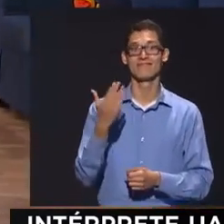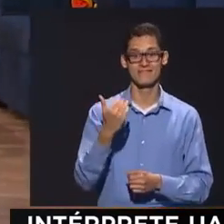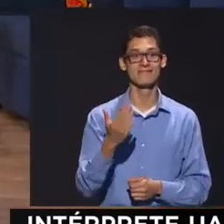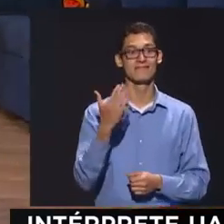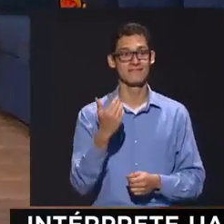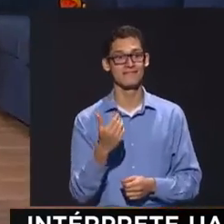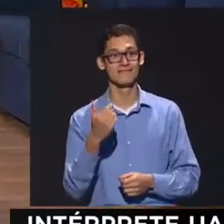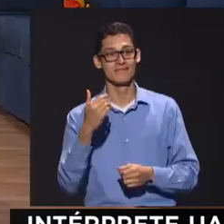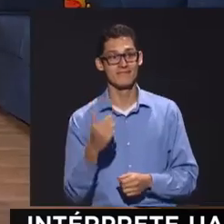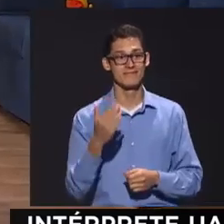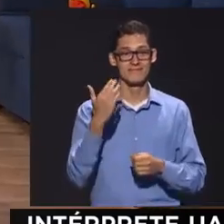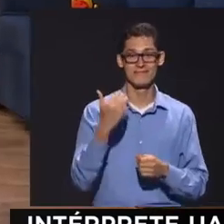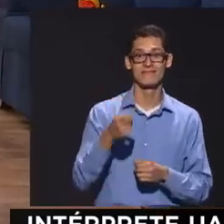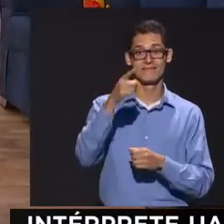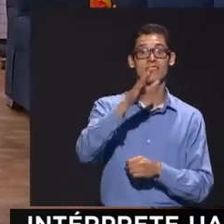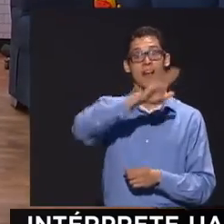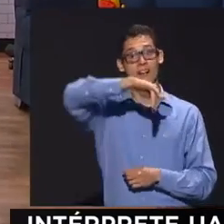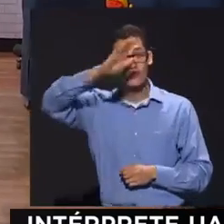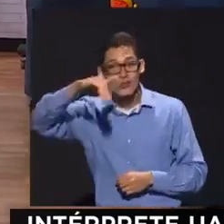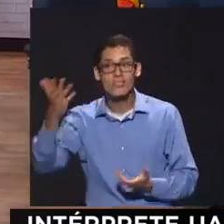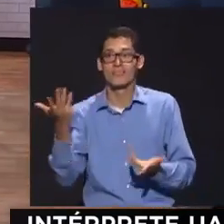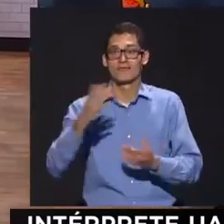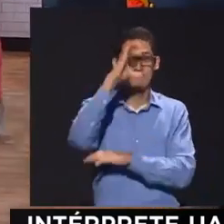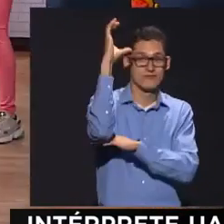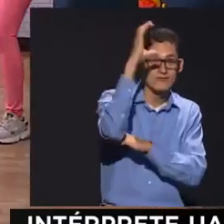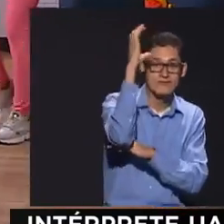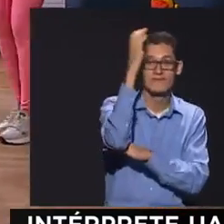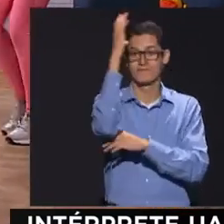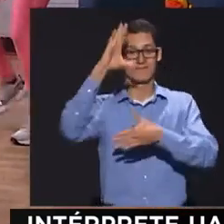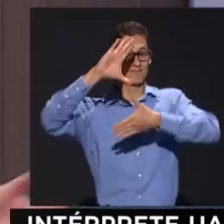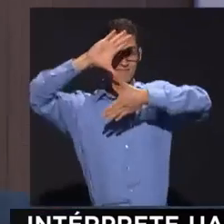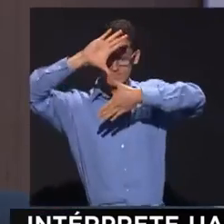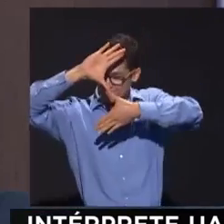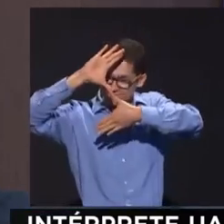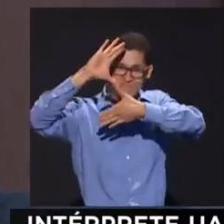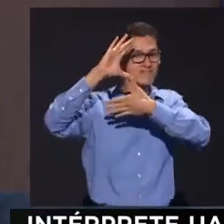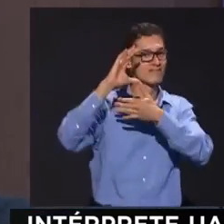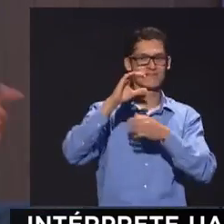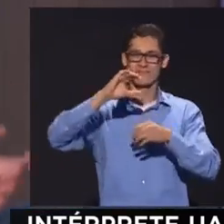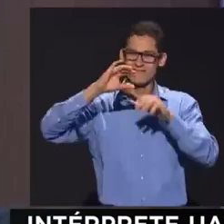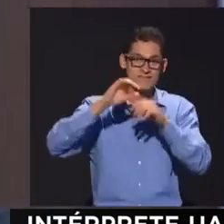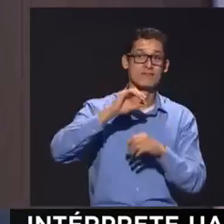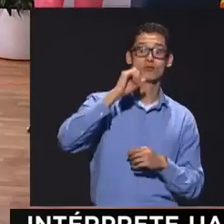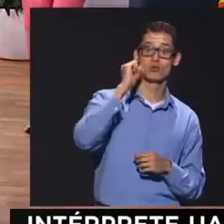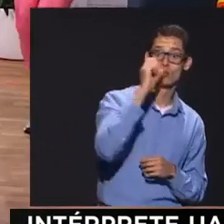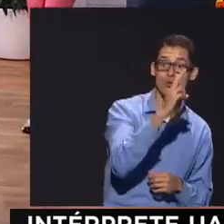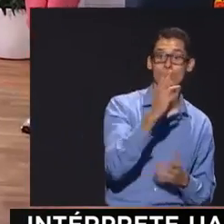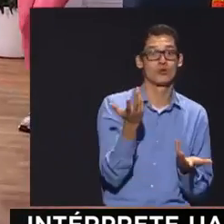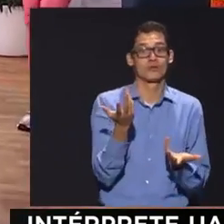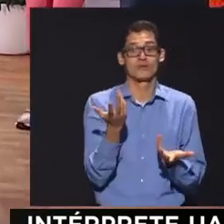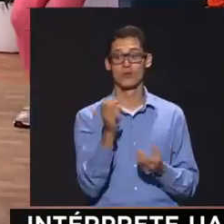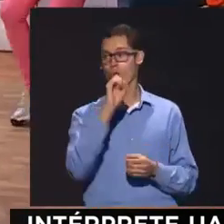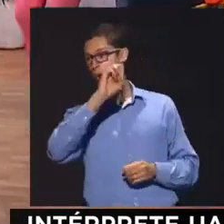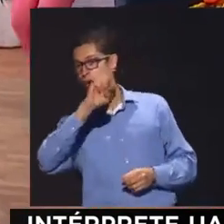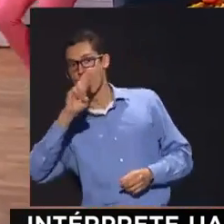no se puede es colombia es un continente más el suelo te sur por su salud el